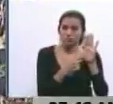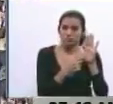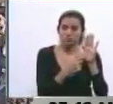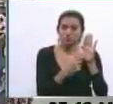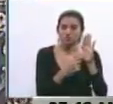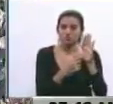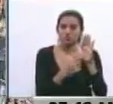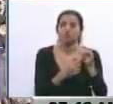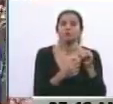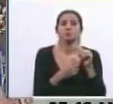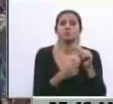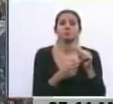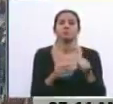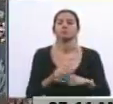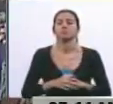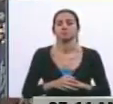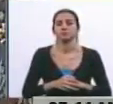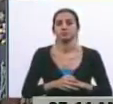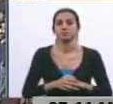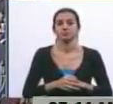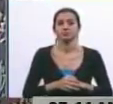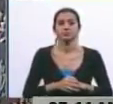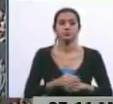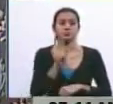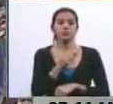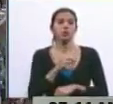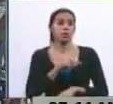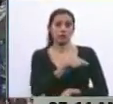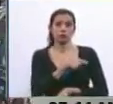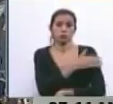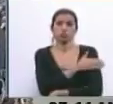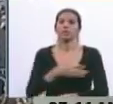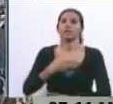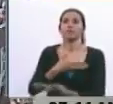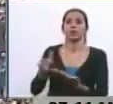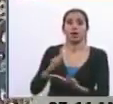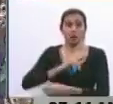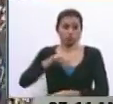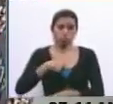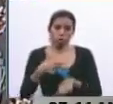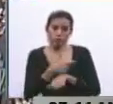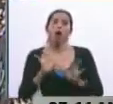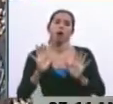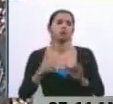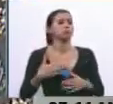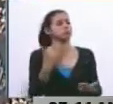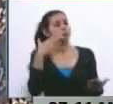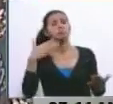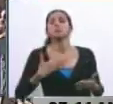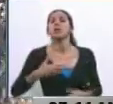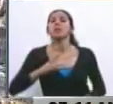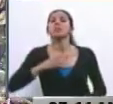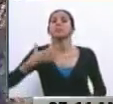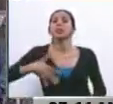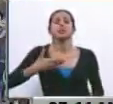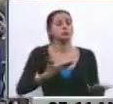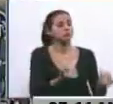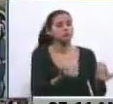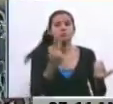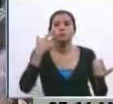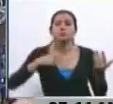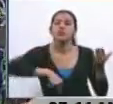ellos pretenden sacar del gobierno, nosotros tenemos el derecho a auditar perfectamente cada